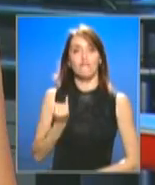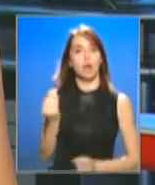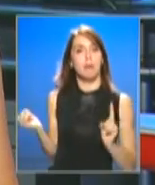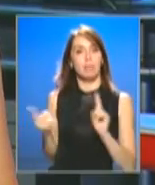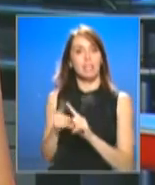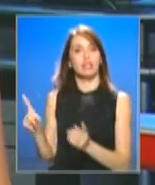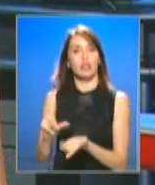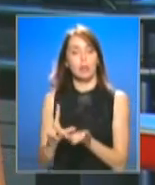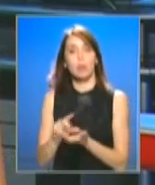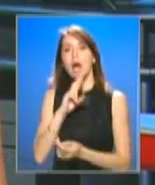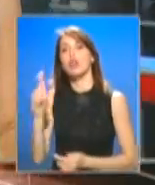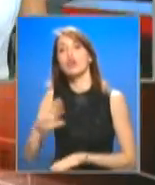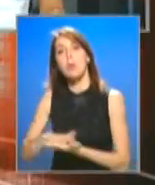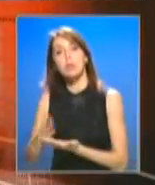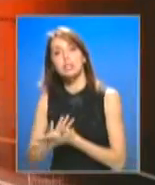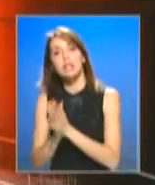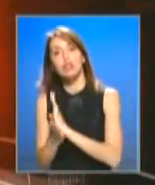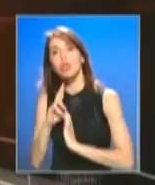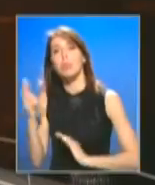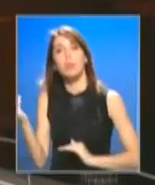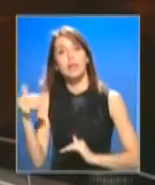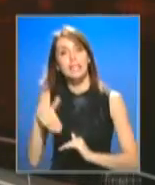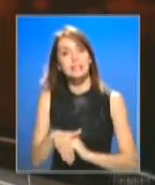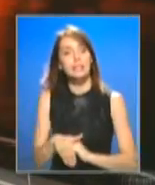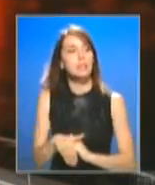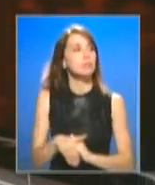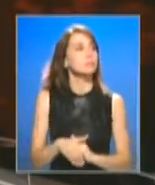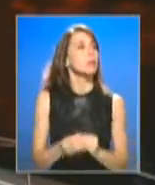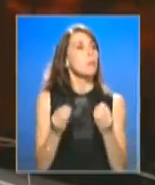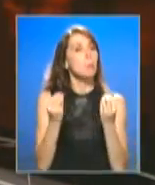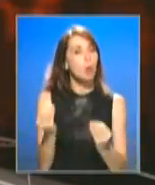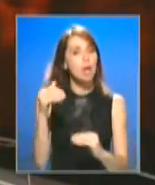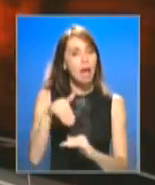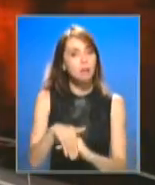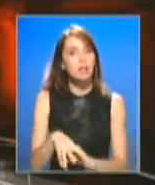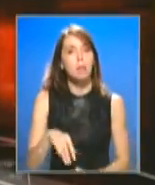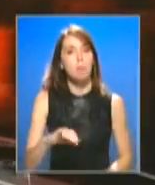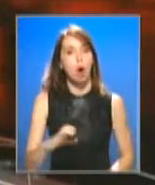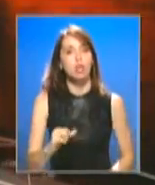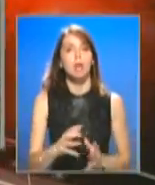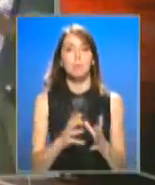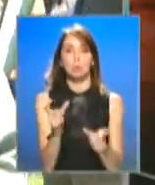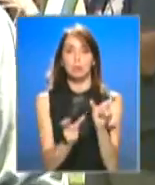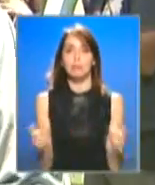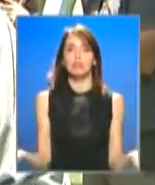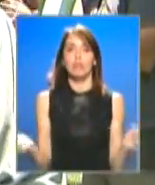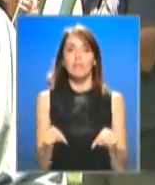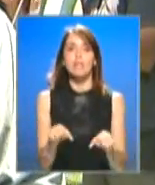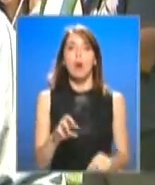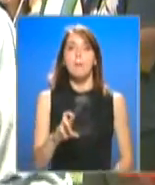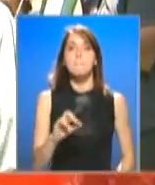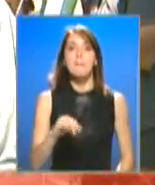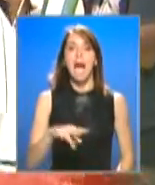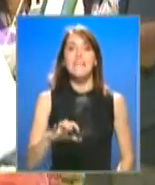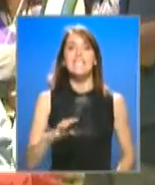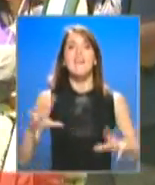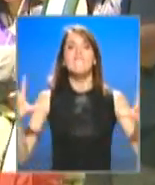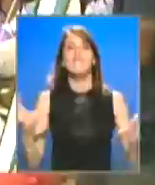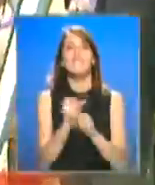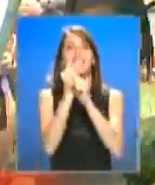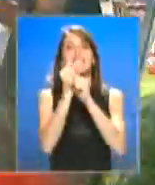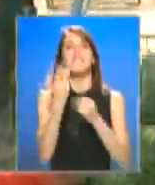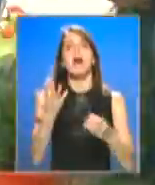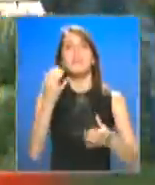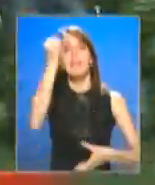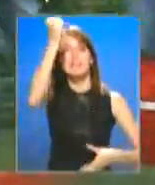desde ese lugar. Avelino, ¿cómo está todo? Buenas tardes. Muy buenas tardes, Mónica. Bastante gente ha llegado aquí hasta Paine al Festival de la Sandía.